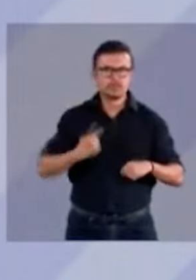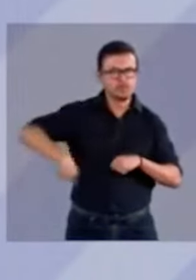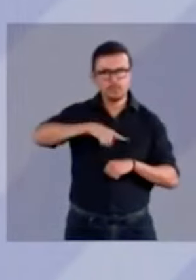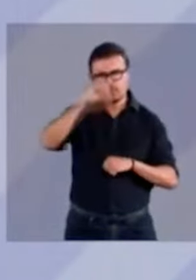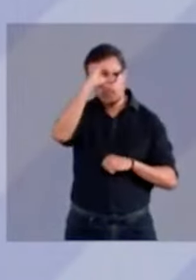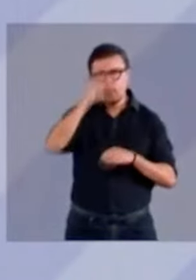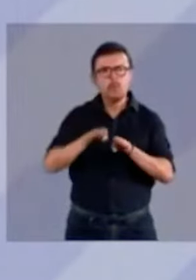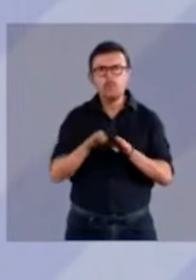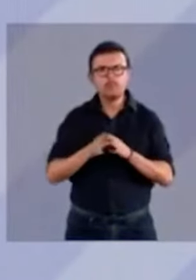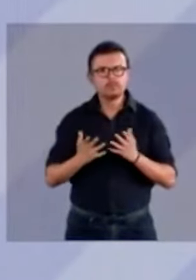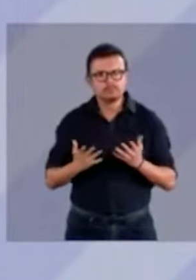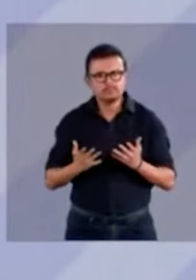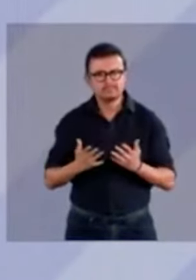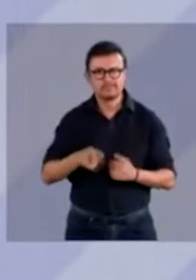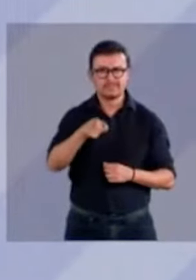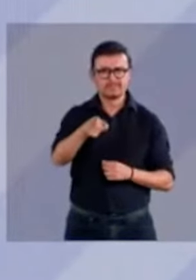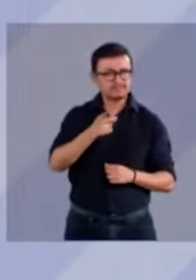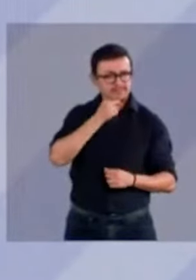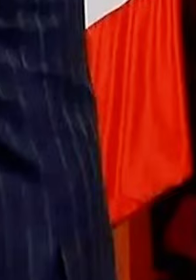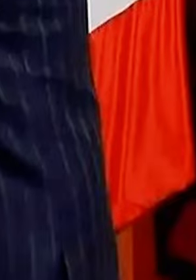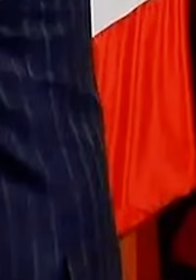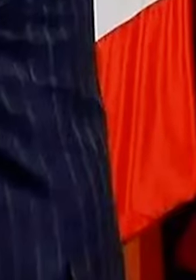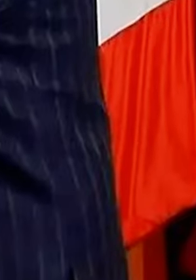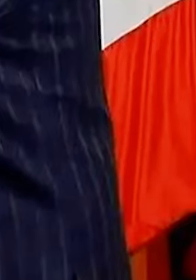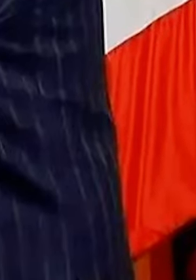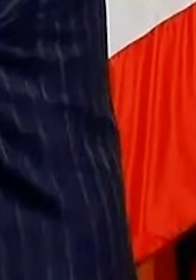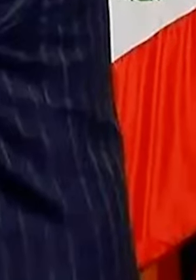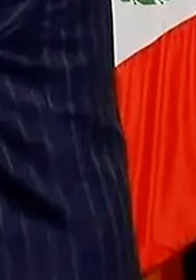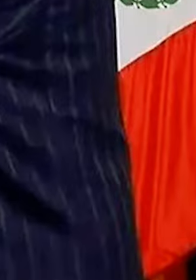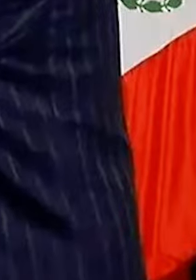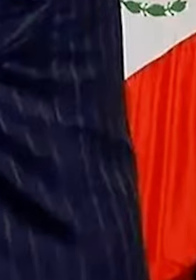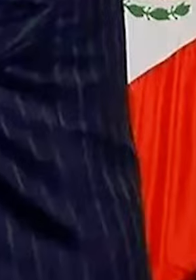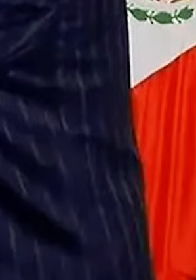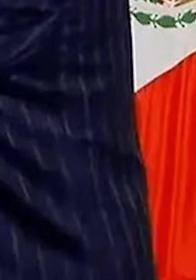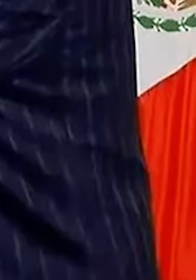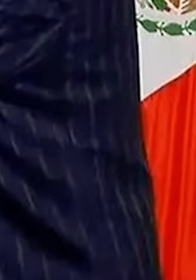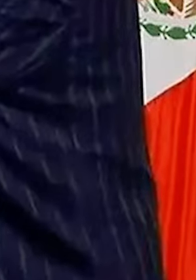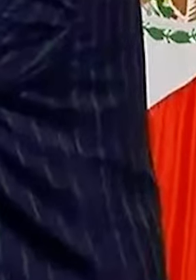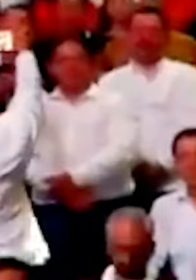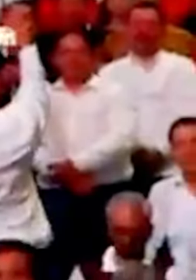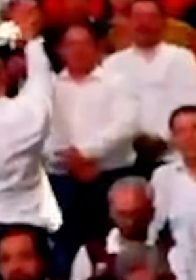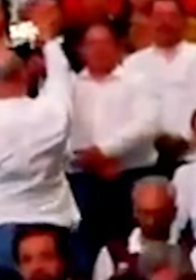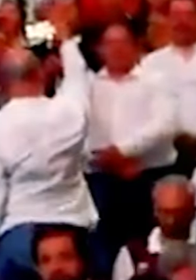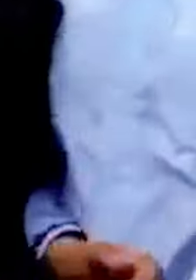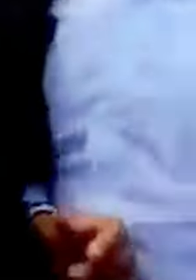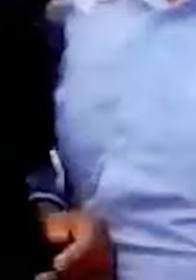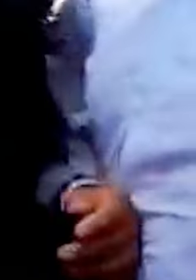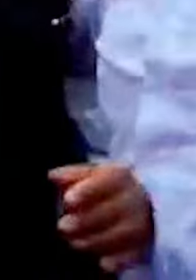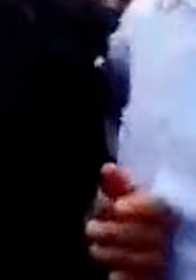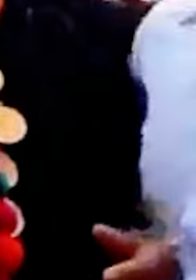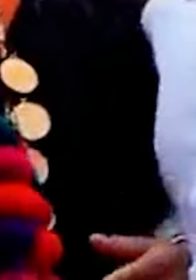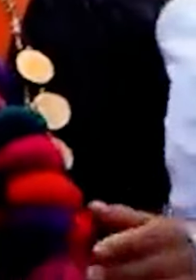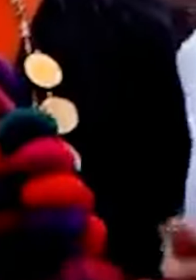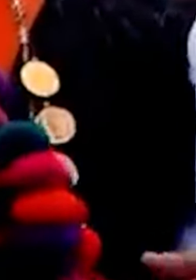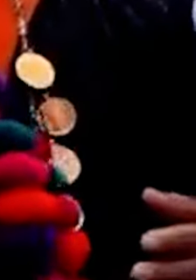delincuencia en la Ciudad de México Bajó estando ella como jefa de gobierno Defendió las políticas actuales para enfrentar a la inseguridad Yendo con el enfoque de atacar las